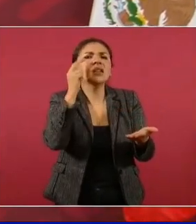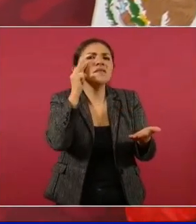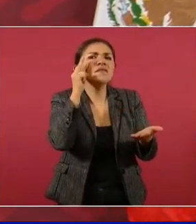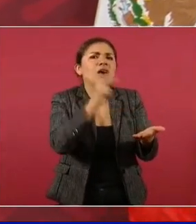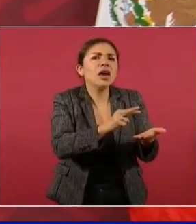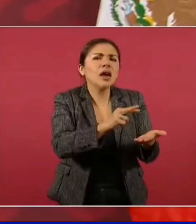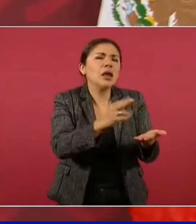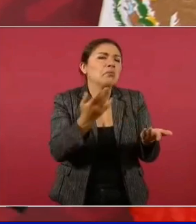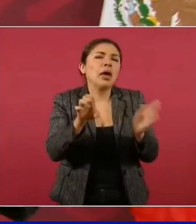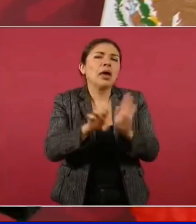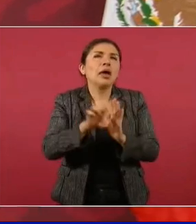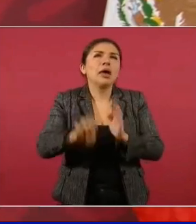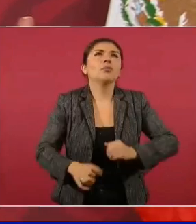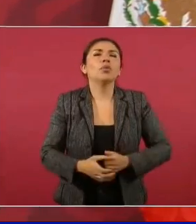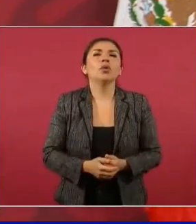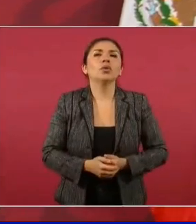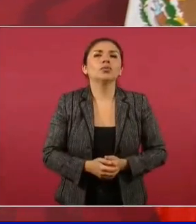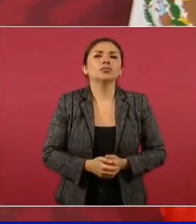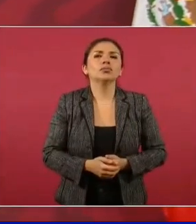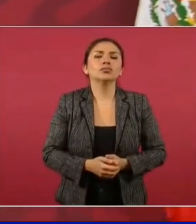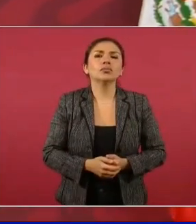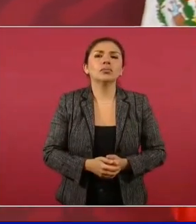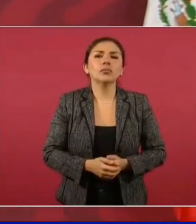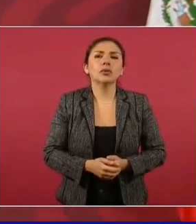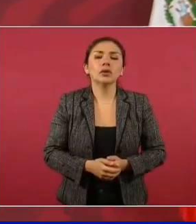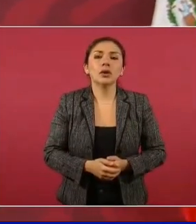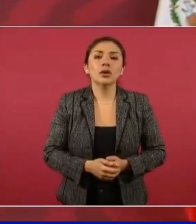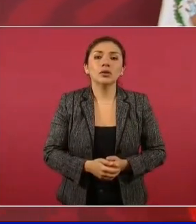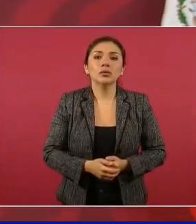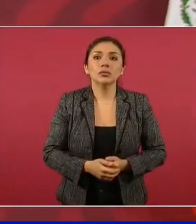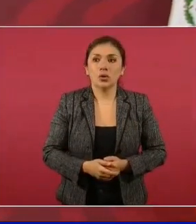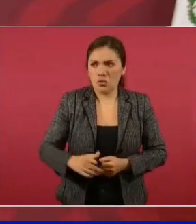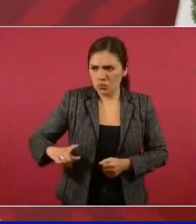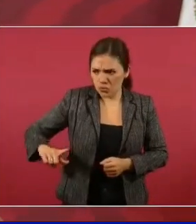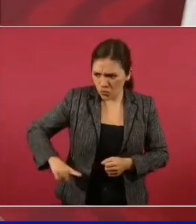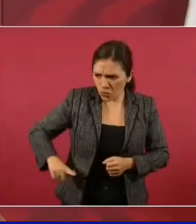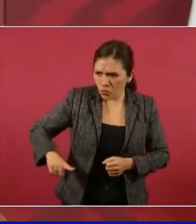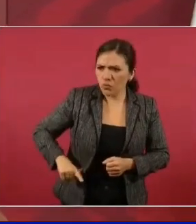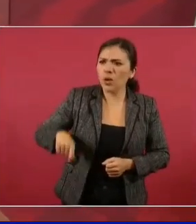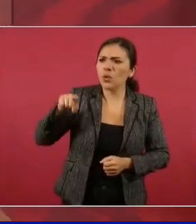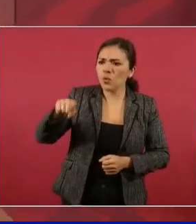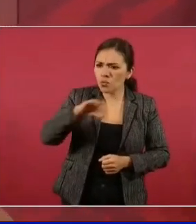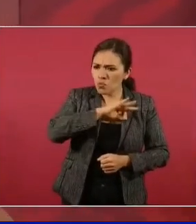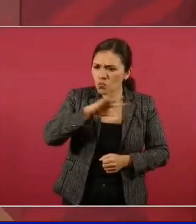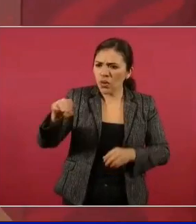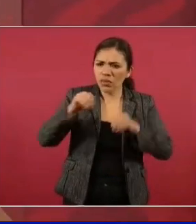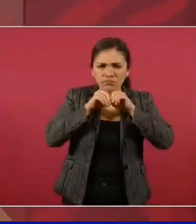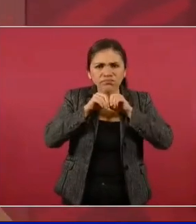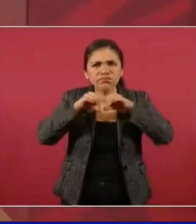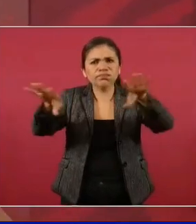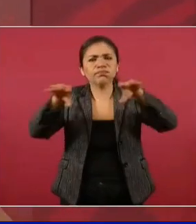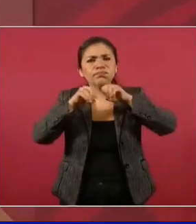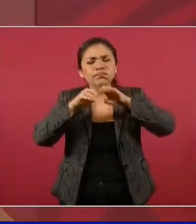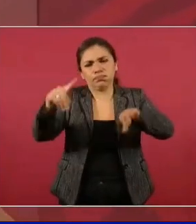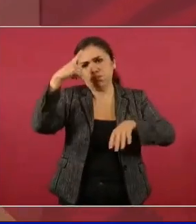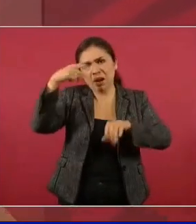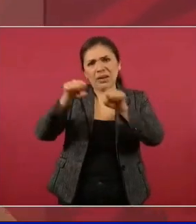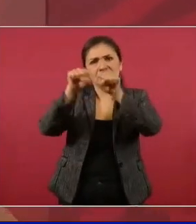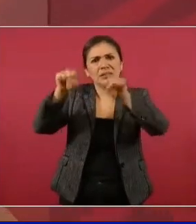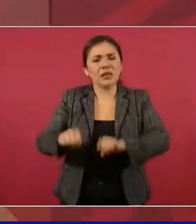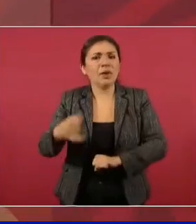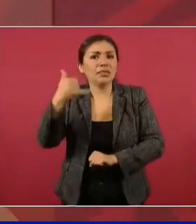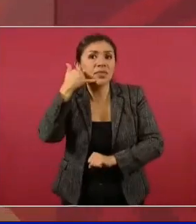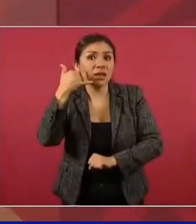que el gobierno pueda tener su sistema de telefonía,